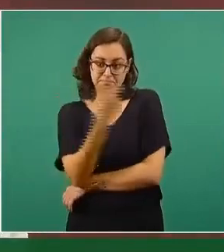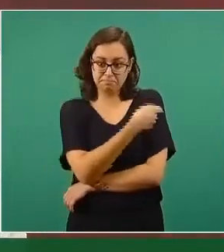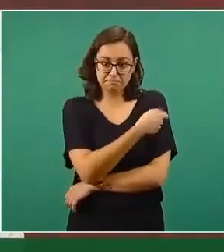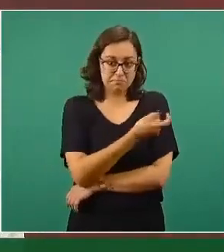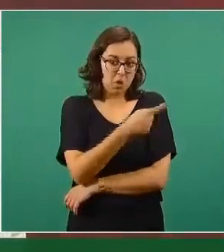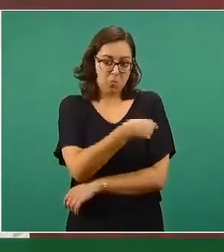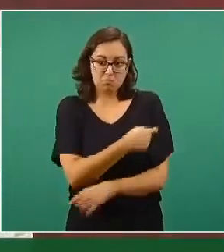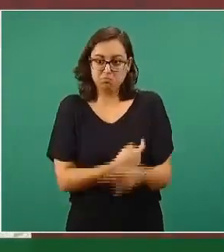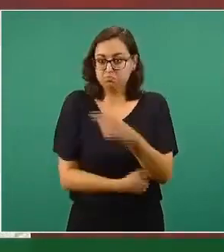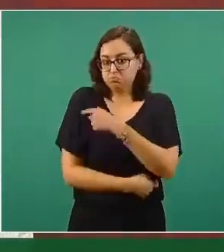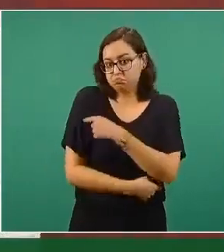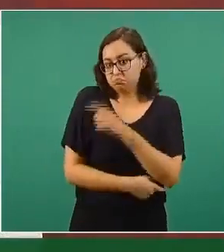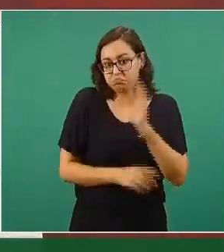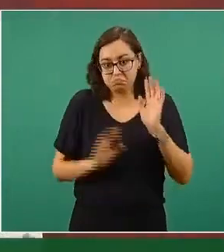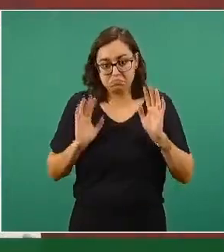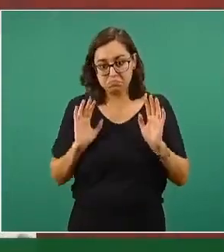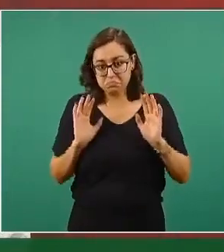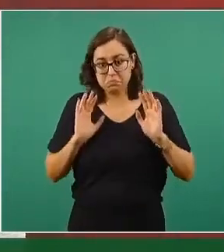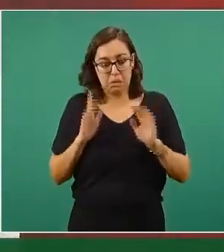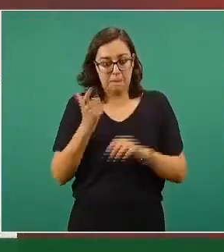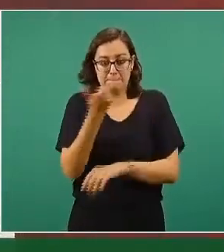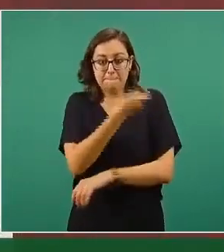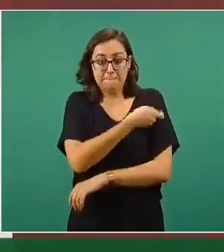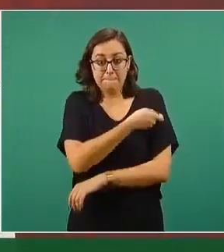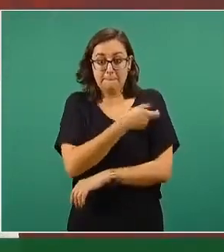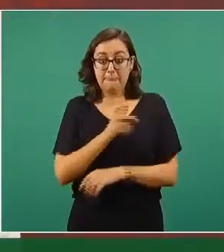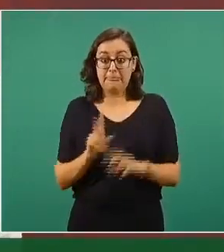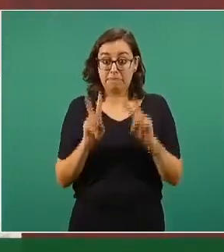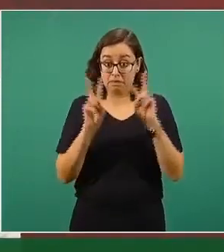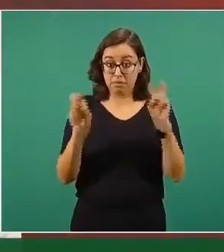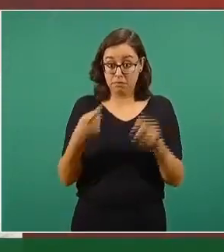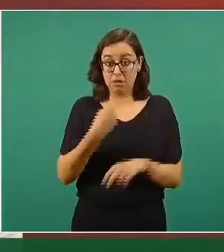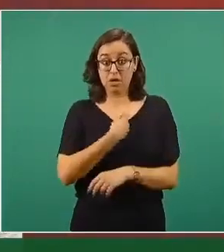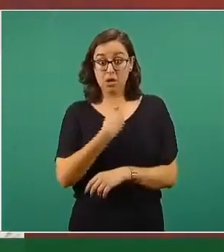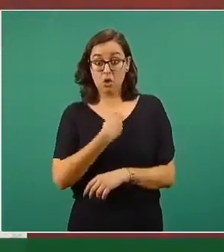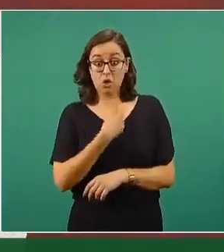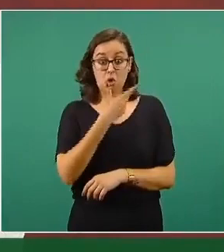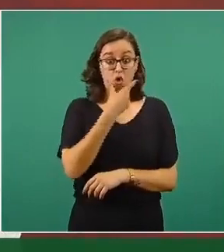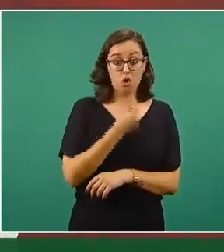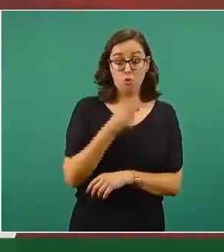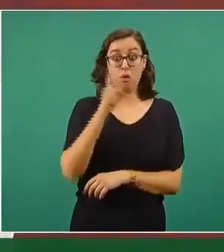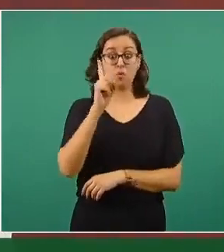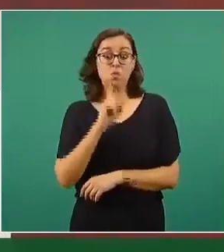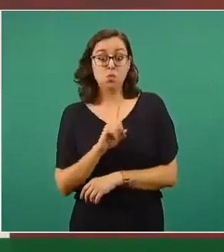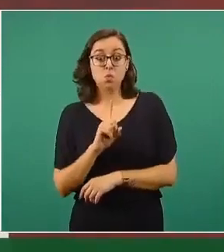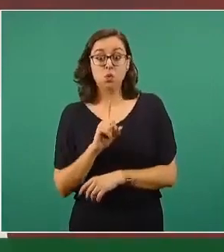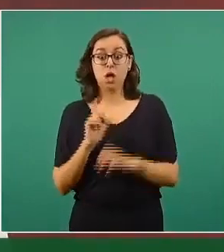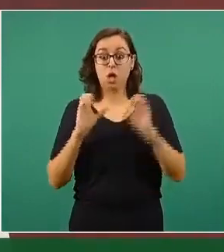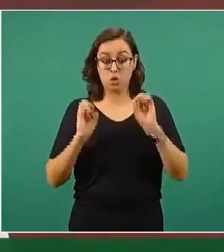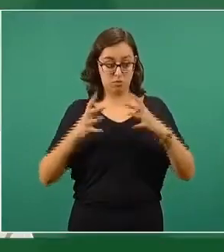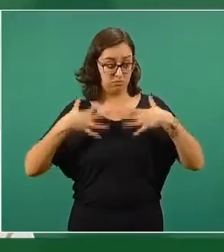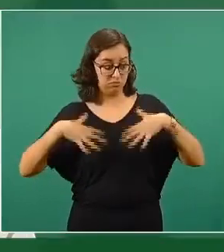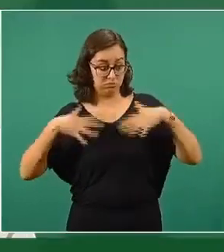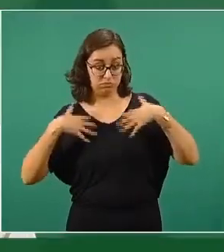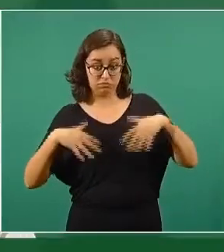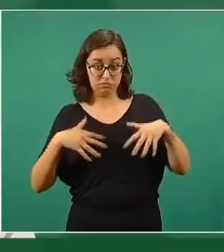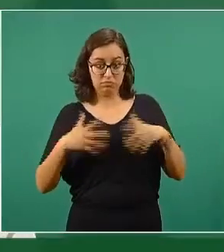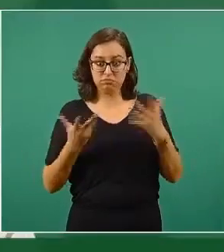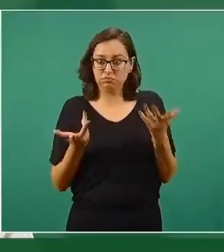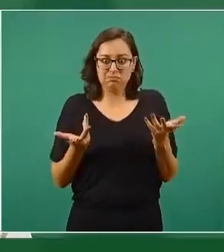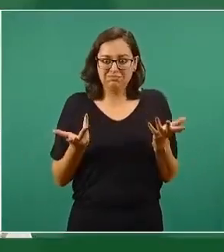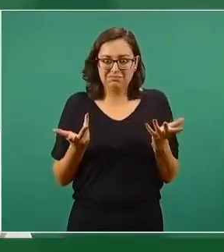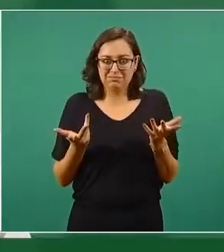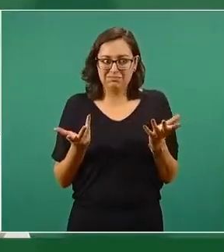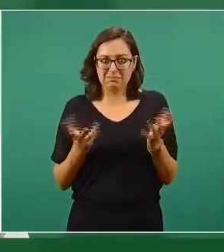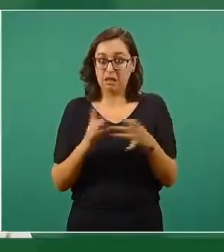se inyecta la vacuna. Y respecto a la identidad de género o la apariencia física, no